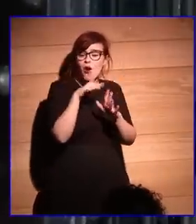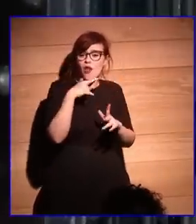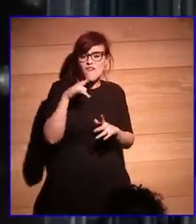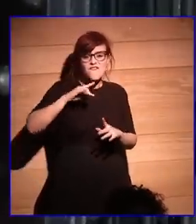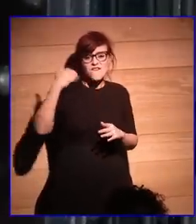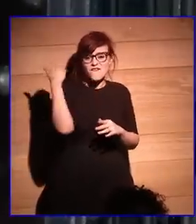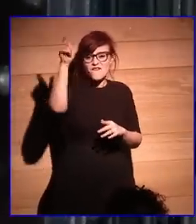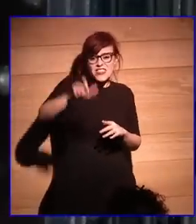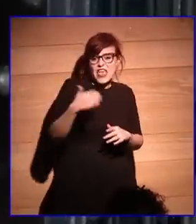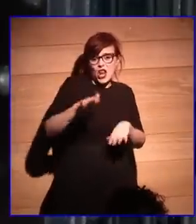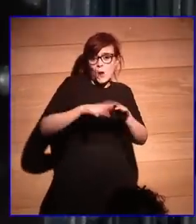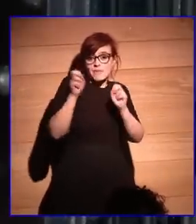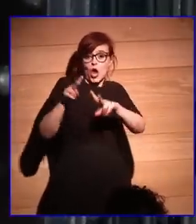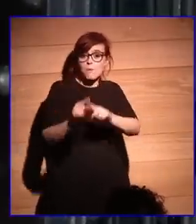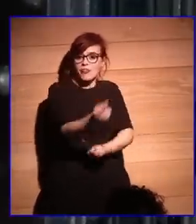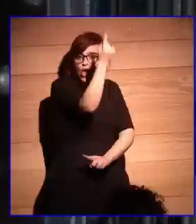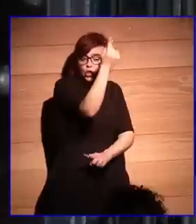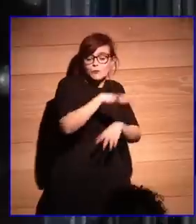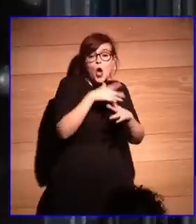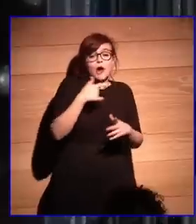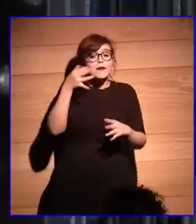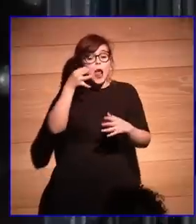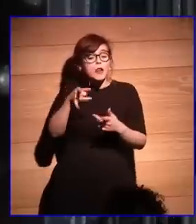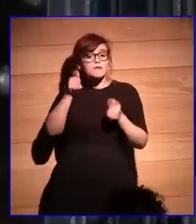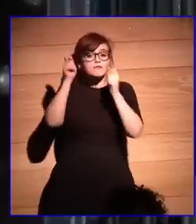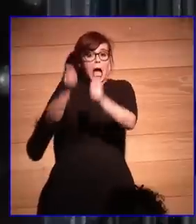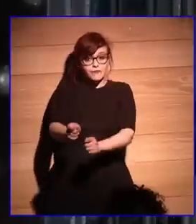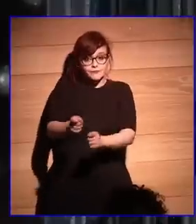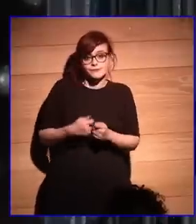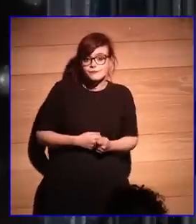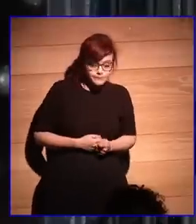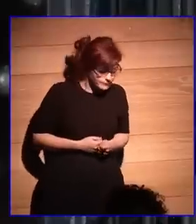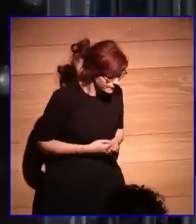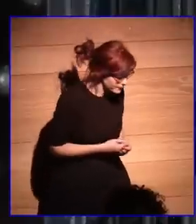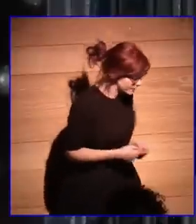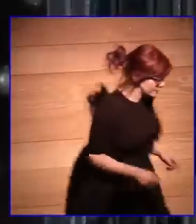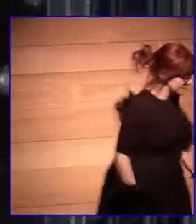villano de la historia es Dios, que no le ha dado ninguna opción más que comportarse de esa forma.